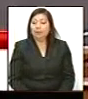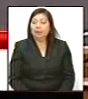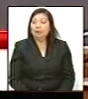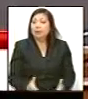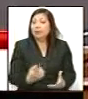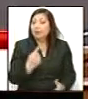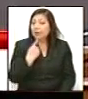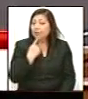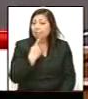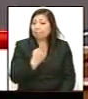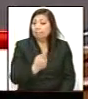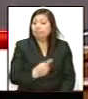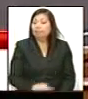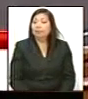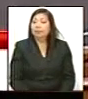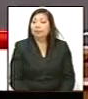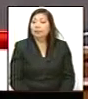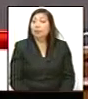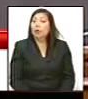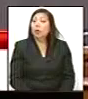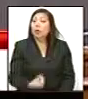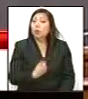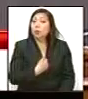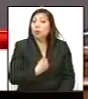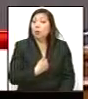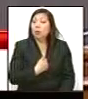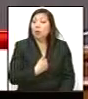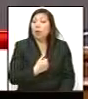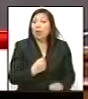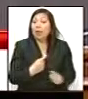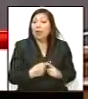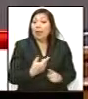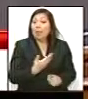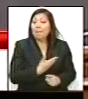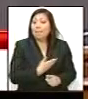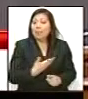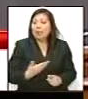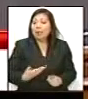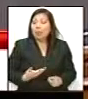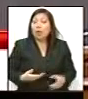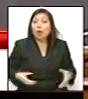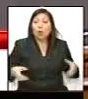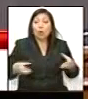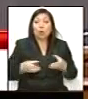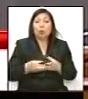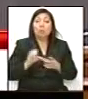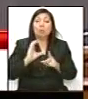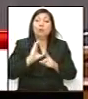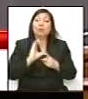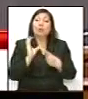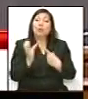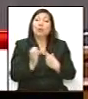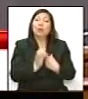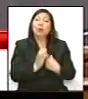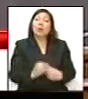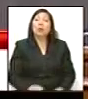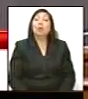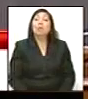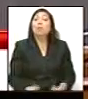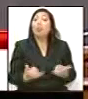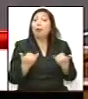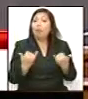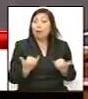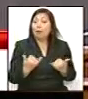dejar pasar, en mi condición como expresidenta de la Comisión de Cultura, hoy